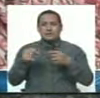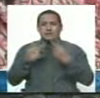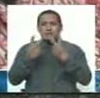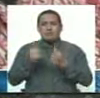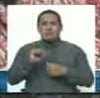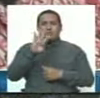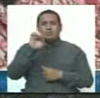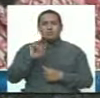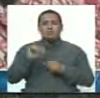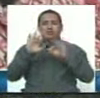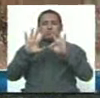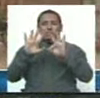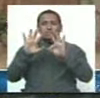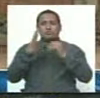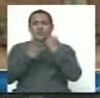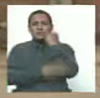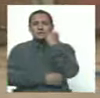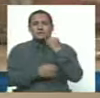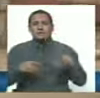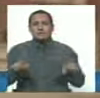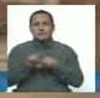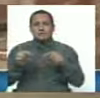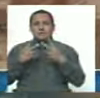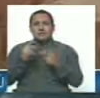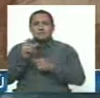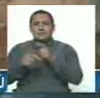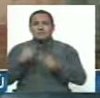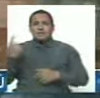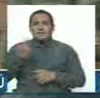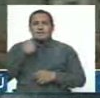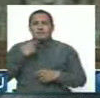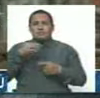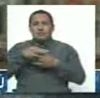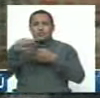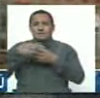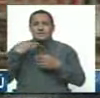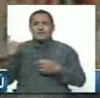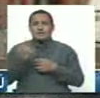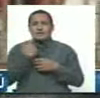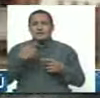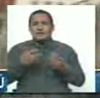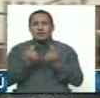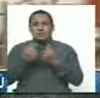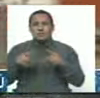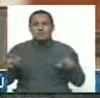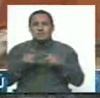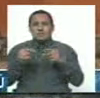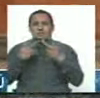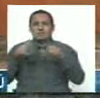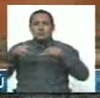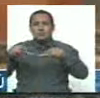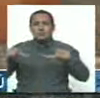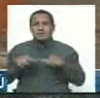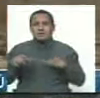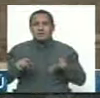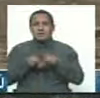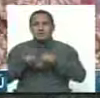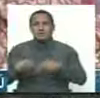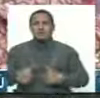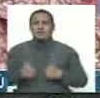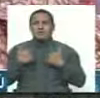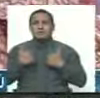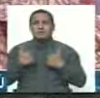en 4.8 de pobreza extrema. Sin embargo, hay poblaciones en zonas rurales cuyo crecimiento económico no se refleja en una mejora en la calidad de